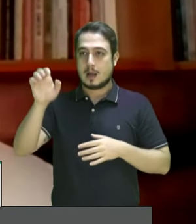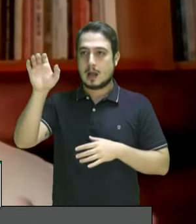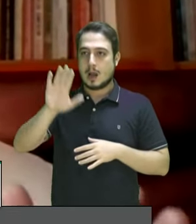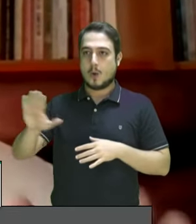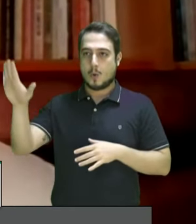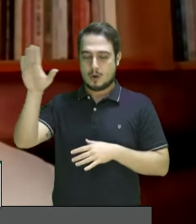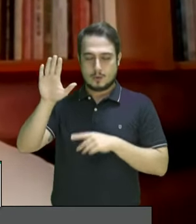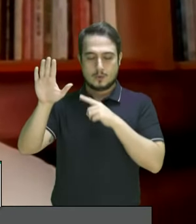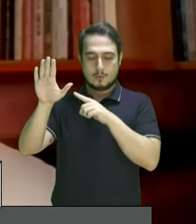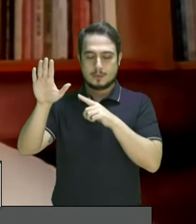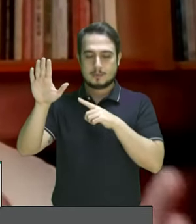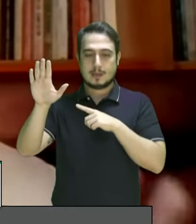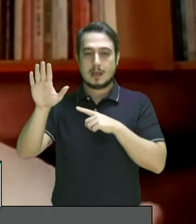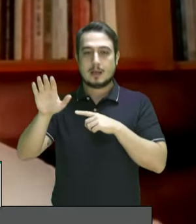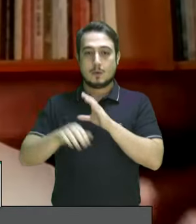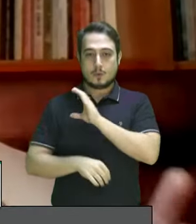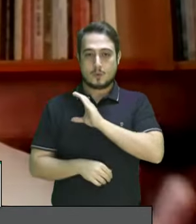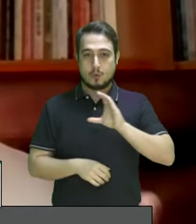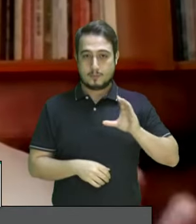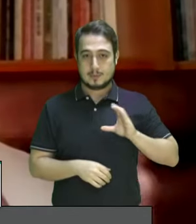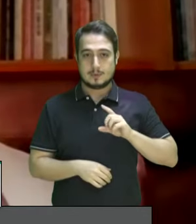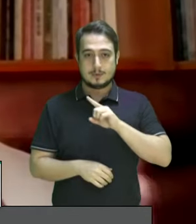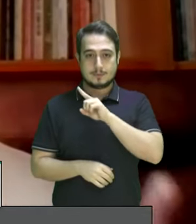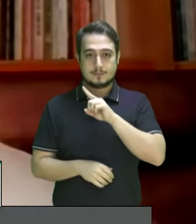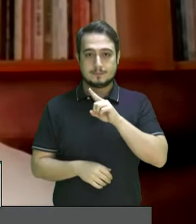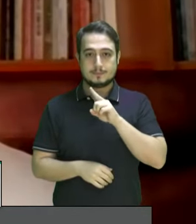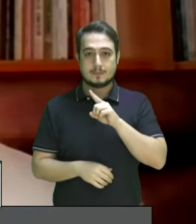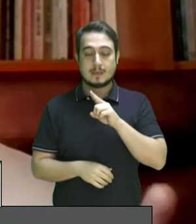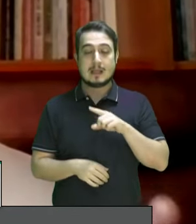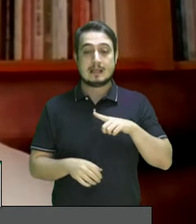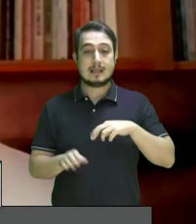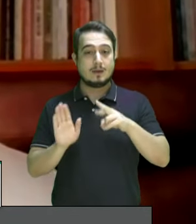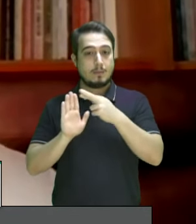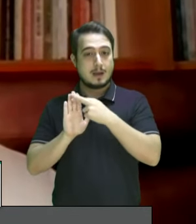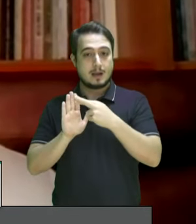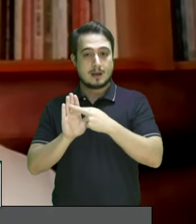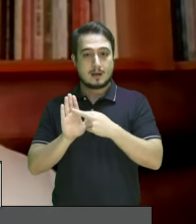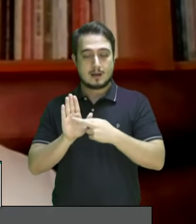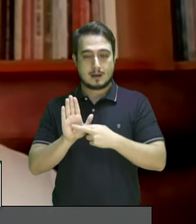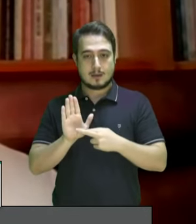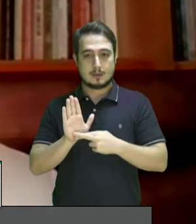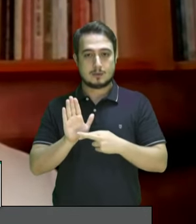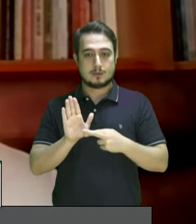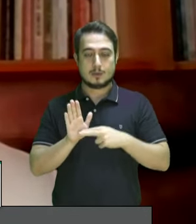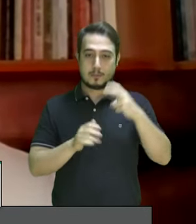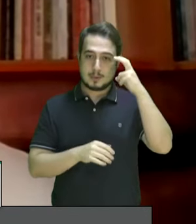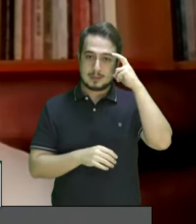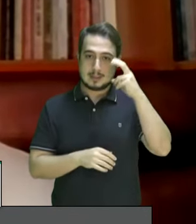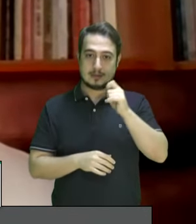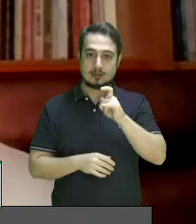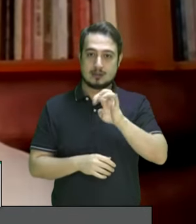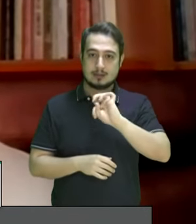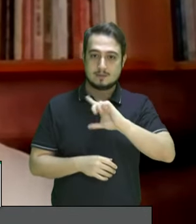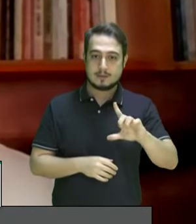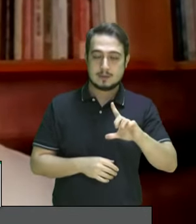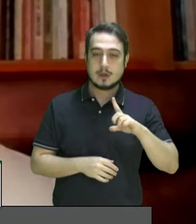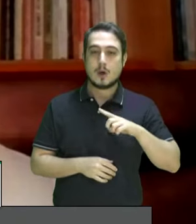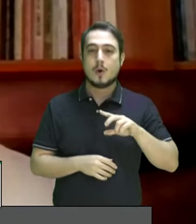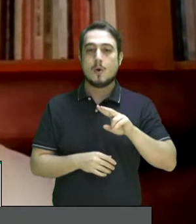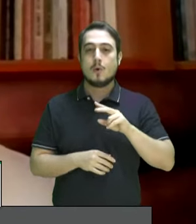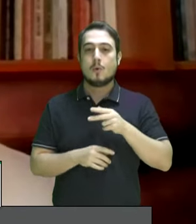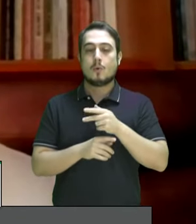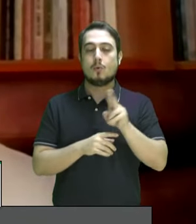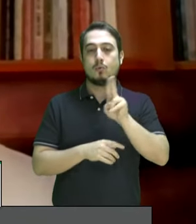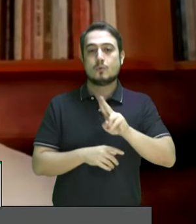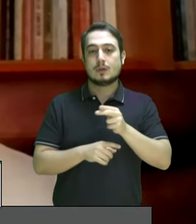la comisión europea adoptó una regulación sobre inteligencia artificial donde la utilización de cámaras por